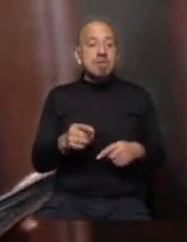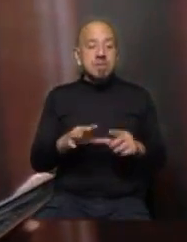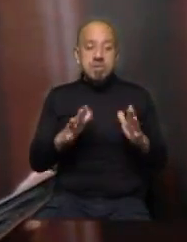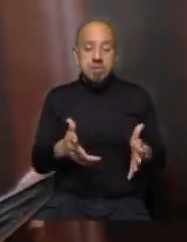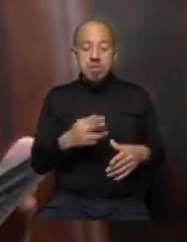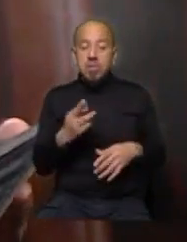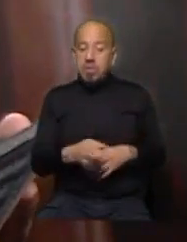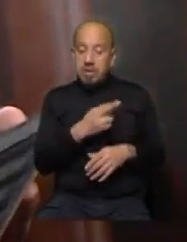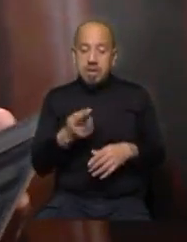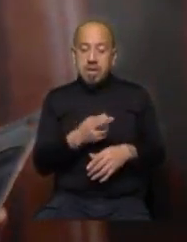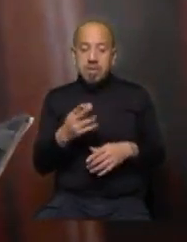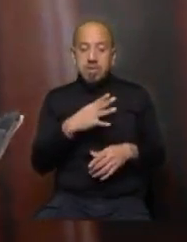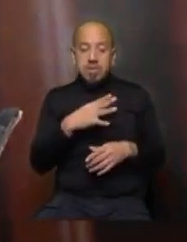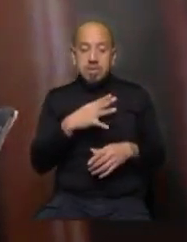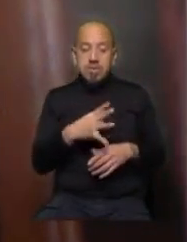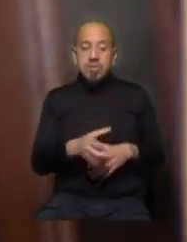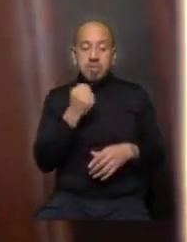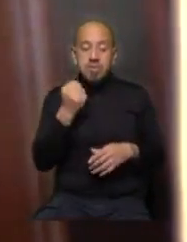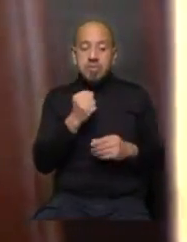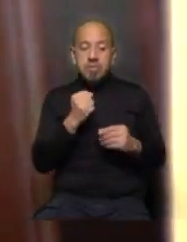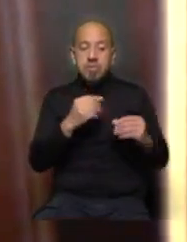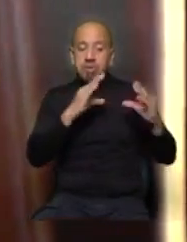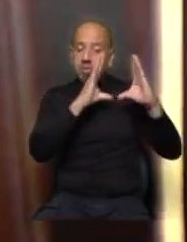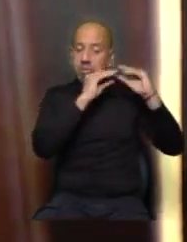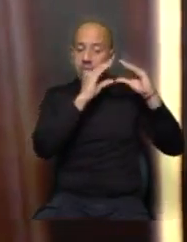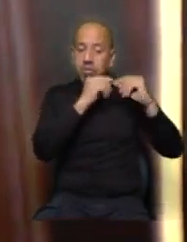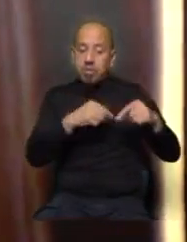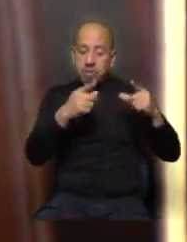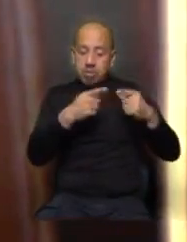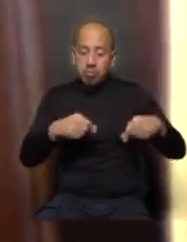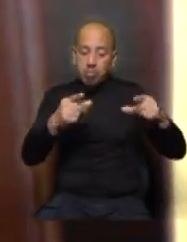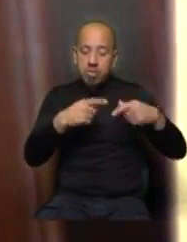raro hallarlo en los almoadones de